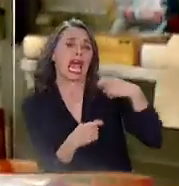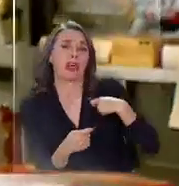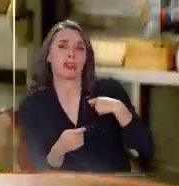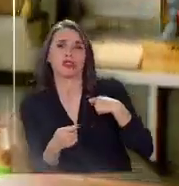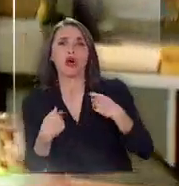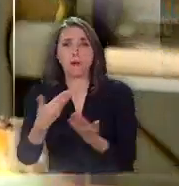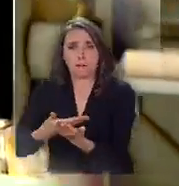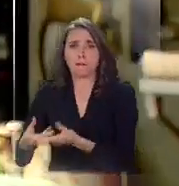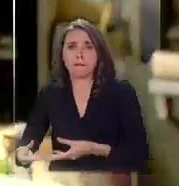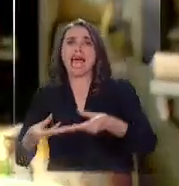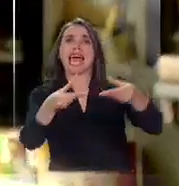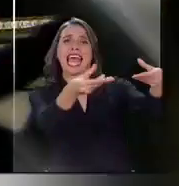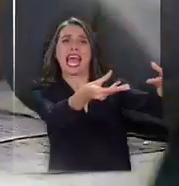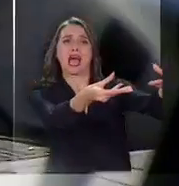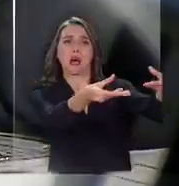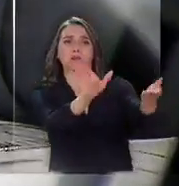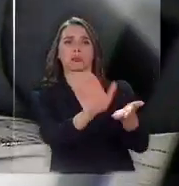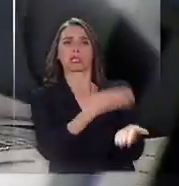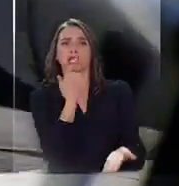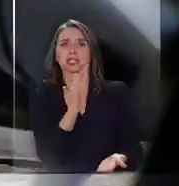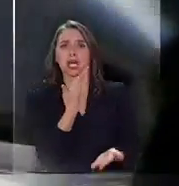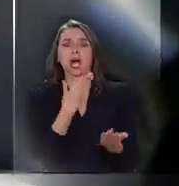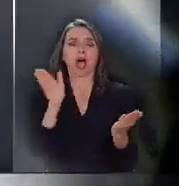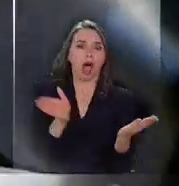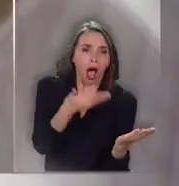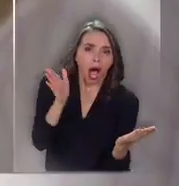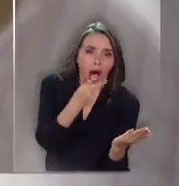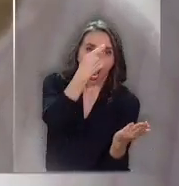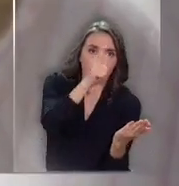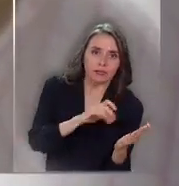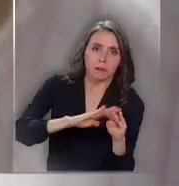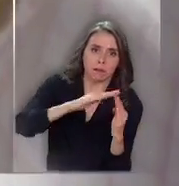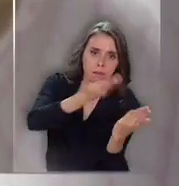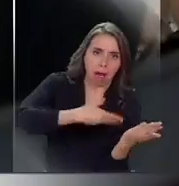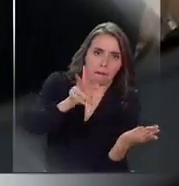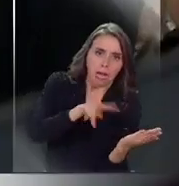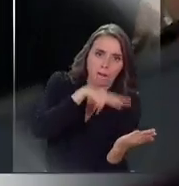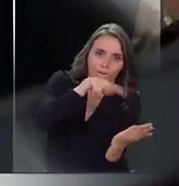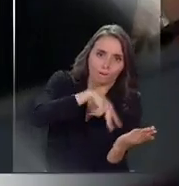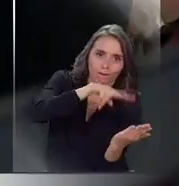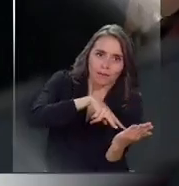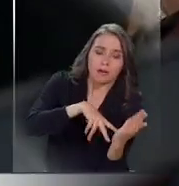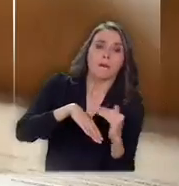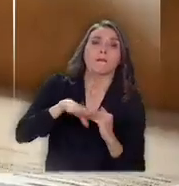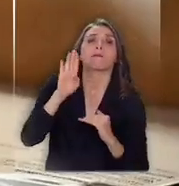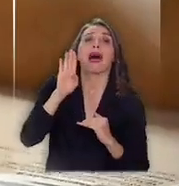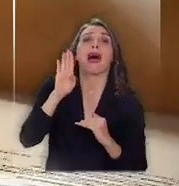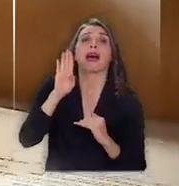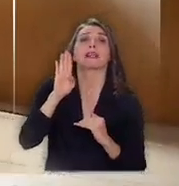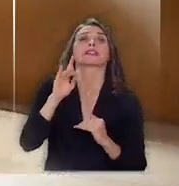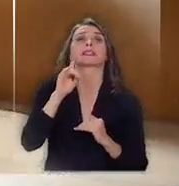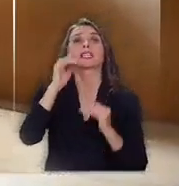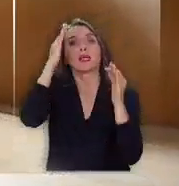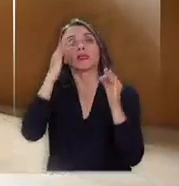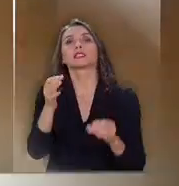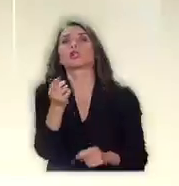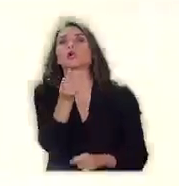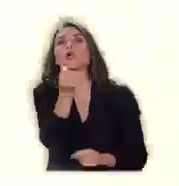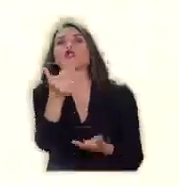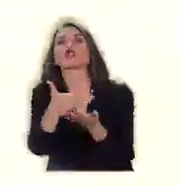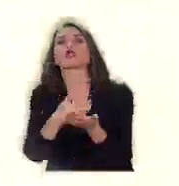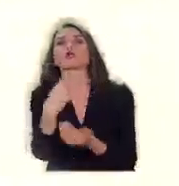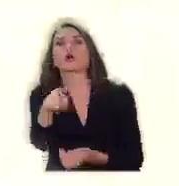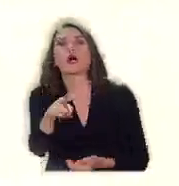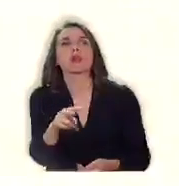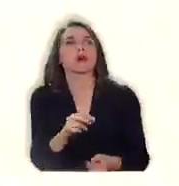entrega todos los papeles y después lo rechazan. Revisión y más revisión de papeles, pero el que determina la mayoría de las veces es cuánto se gana. No